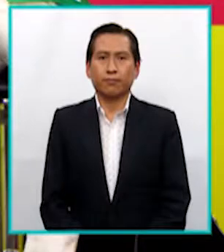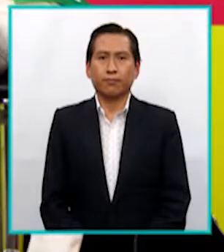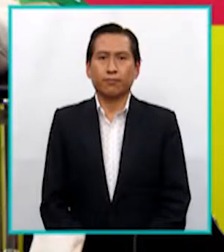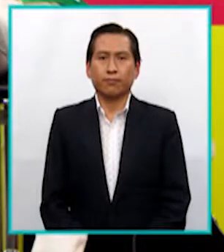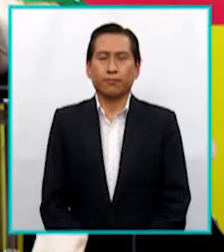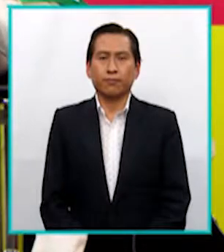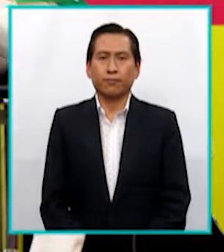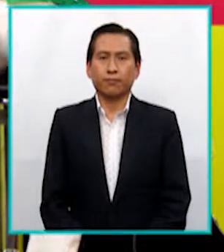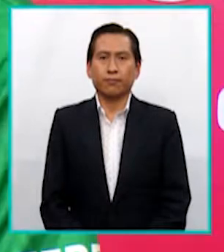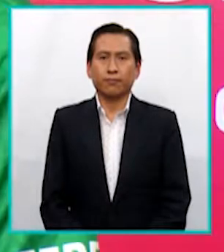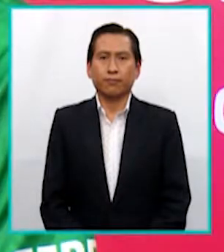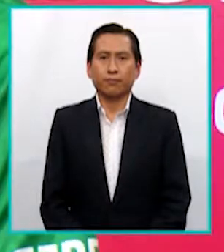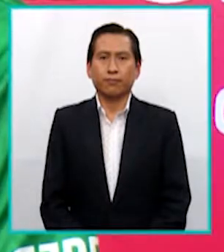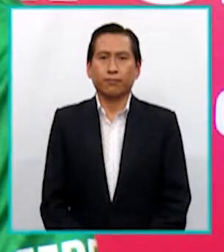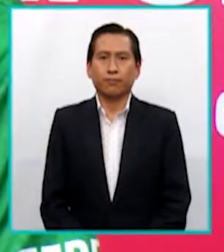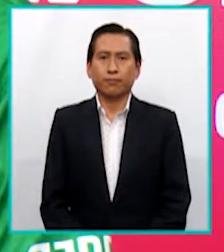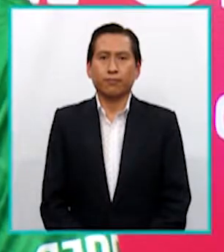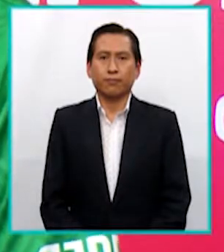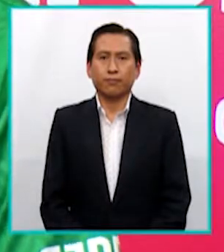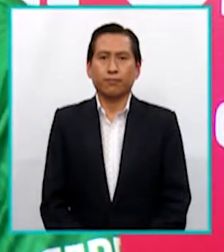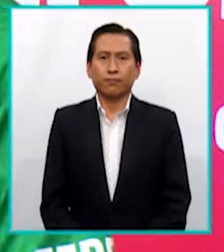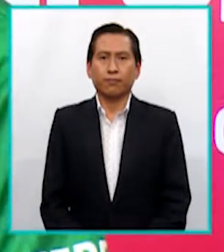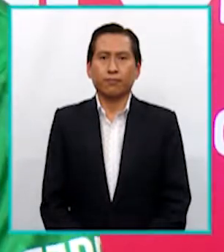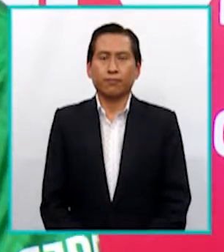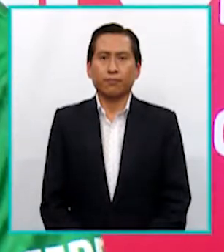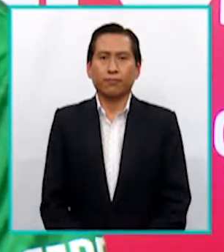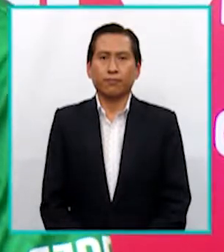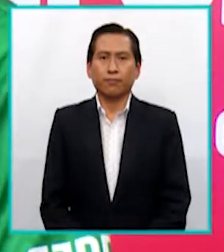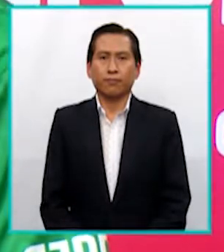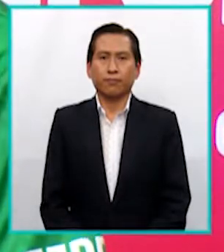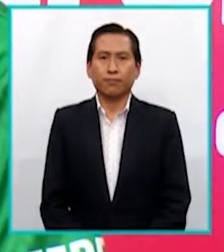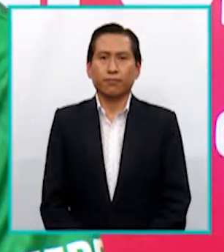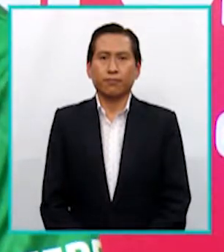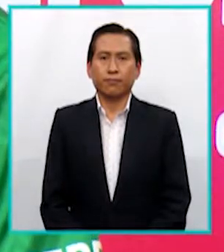olvidar. Fuiste mi primer amor,